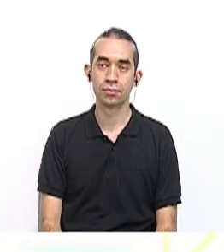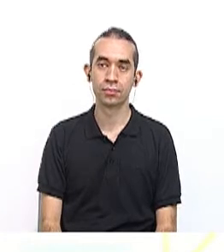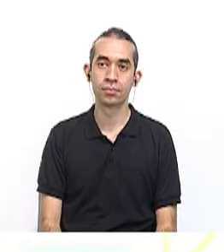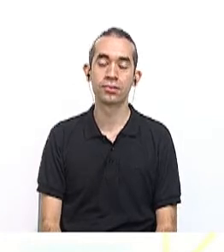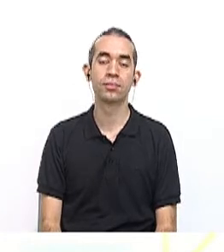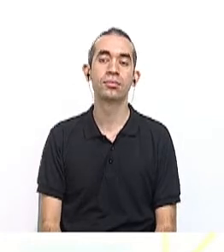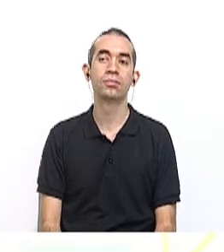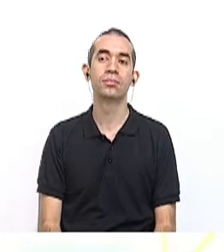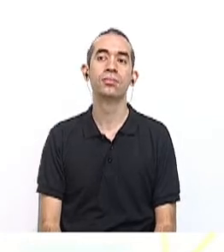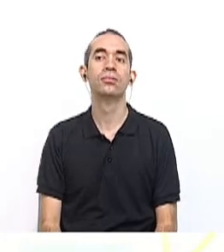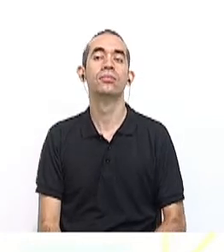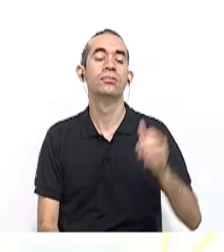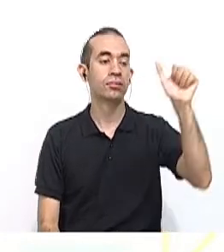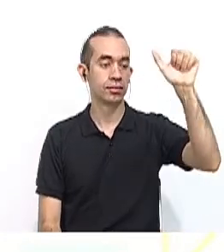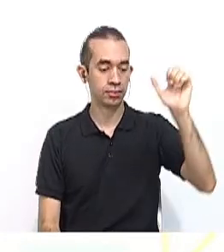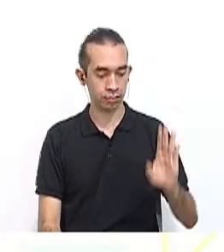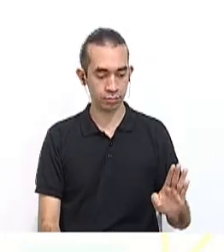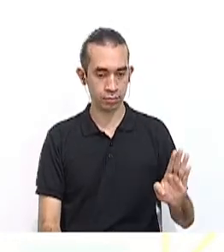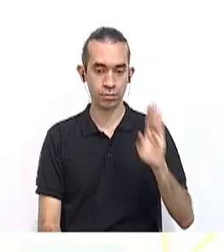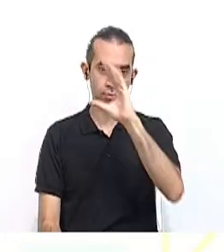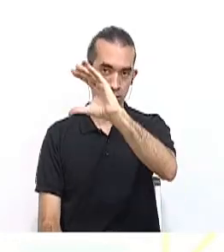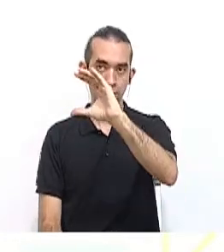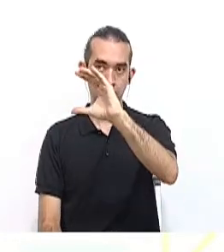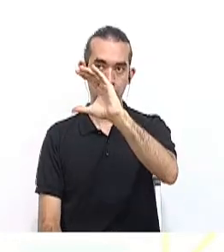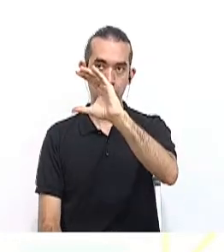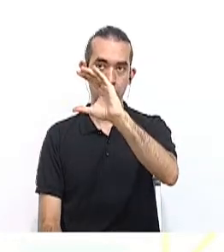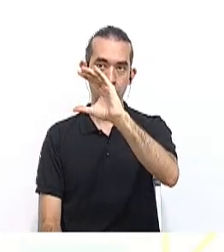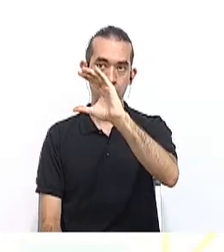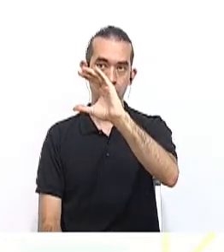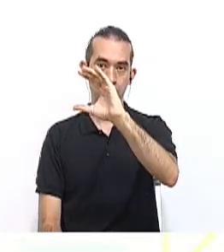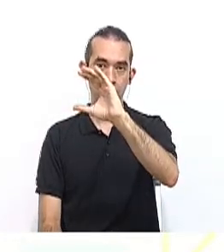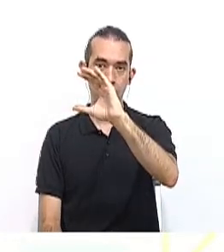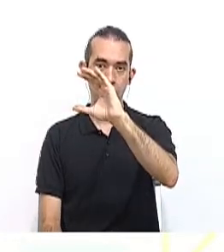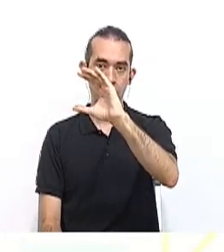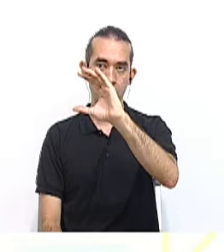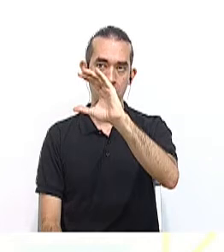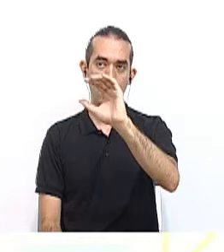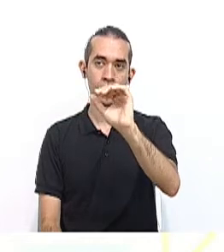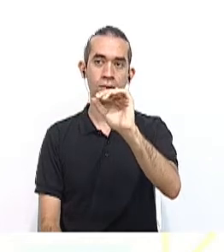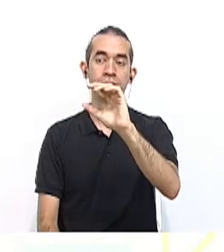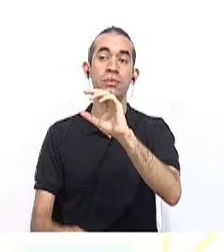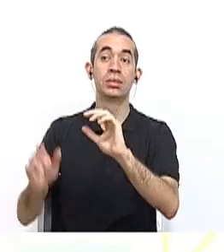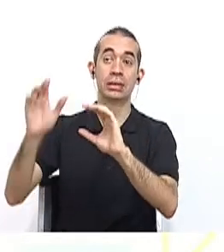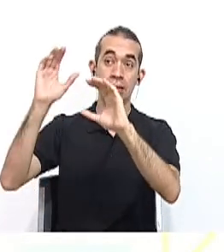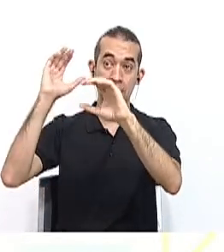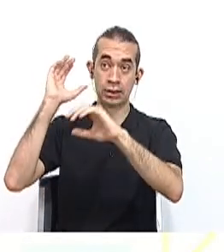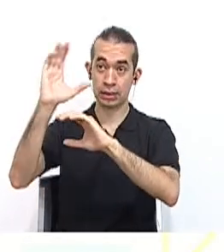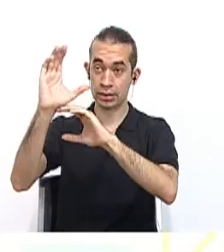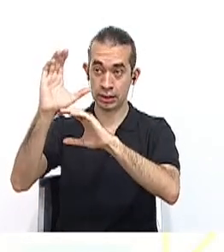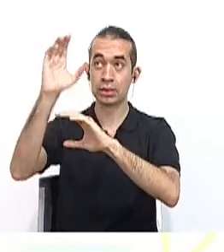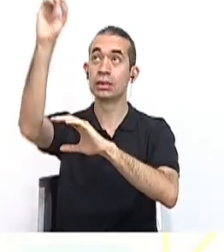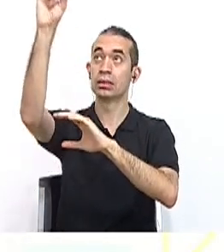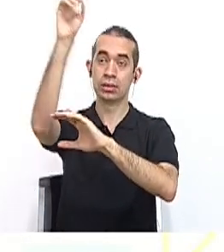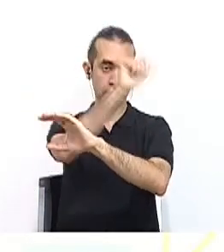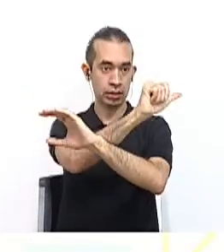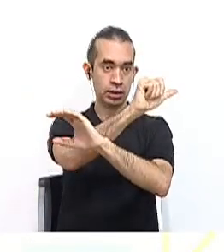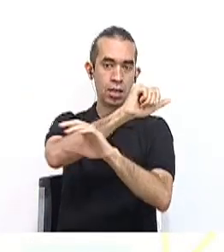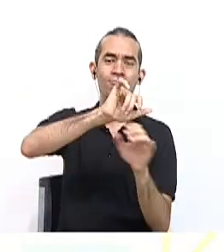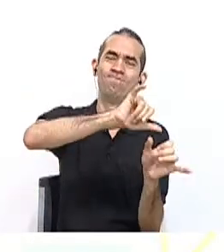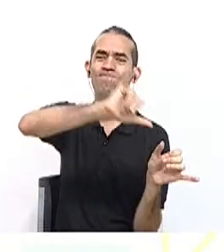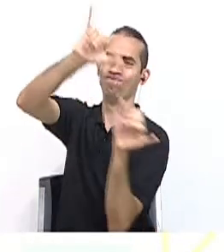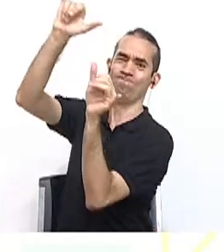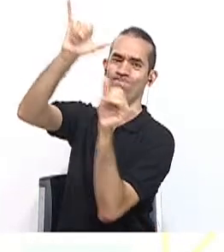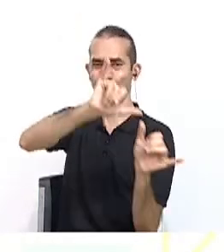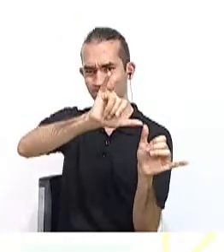el triángulo ABC va a ser congruente al triángulo